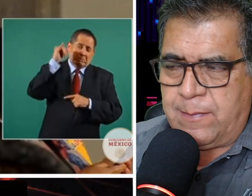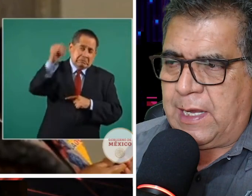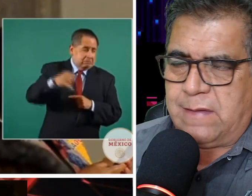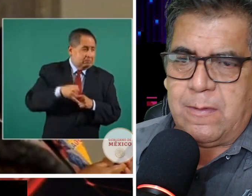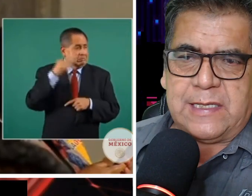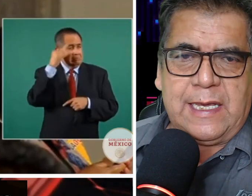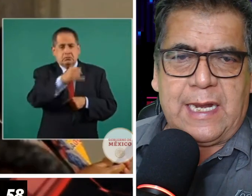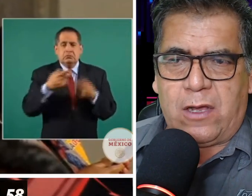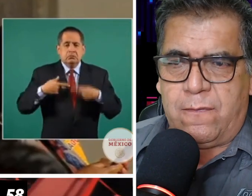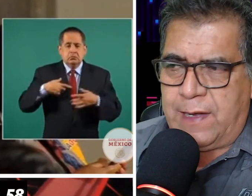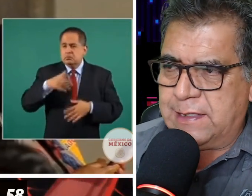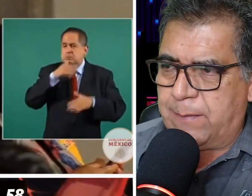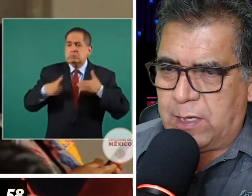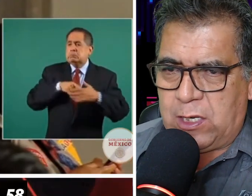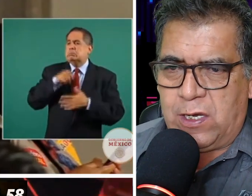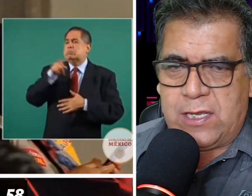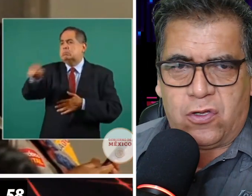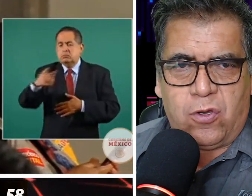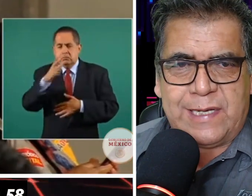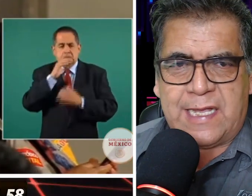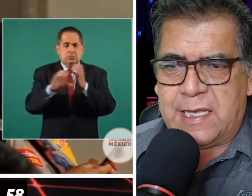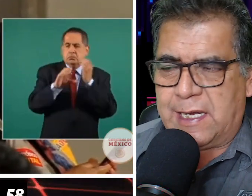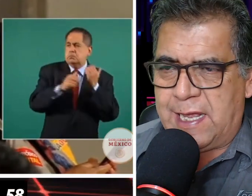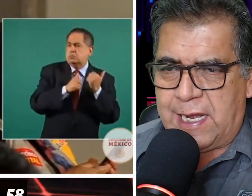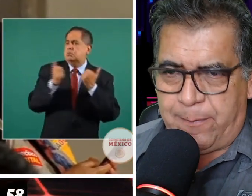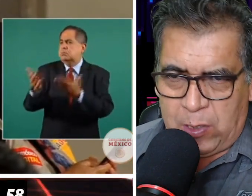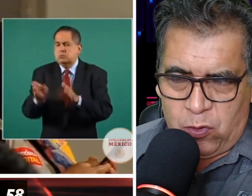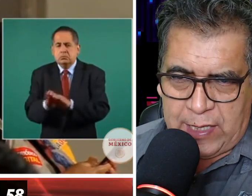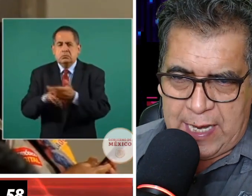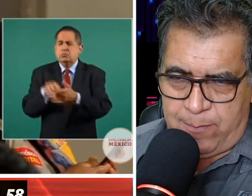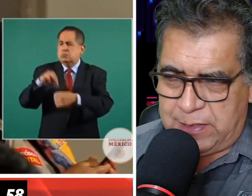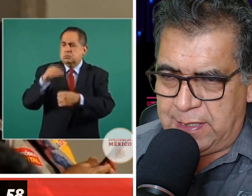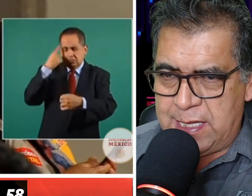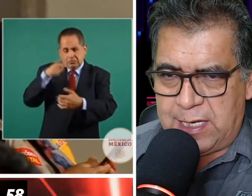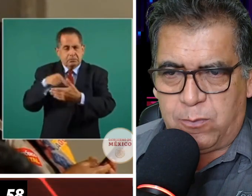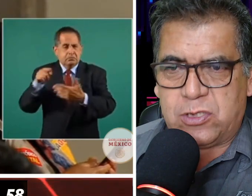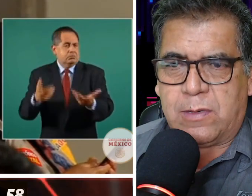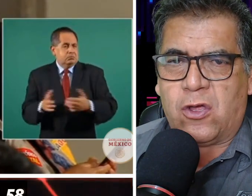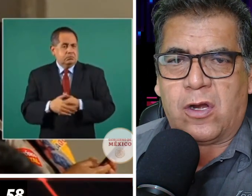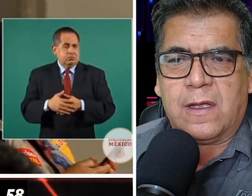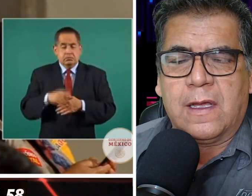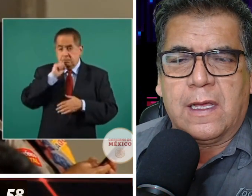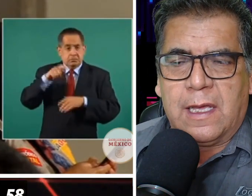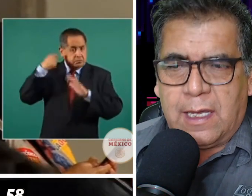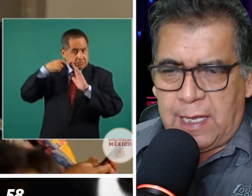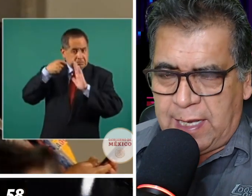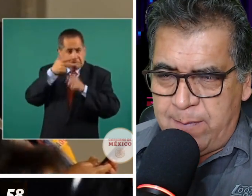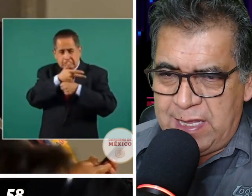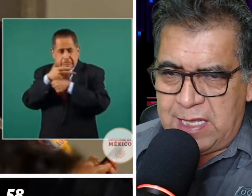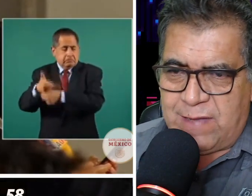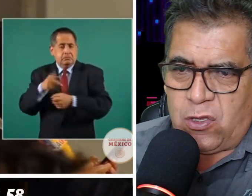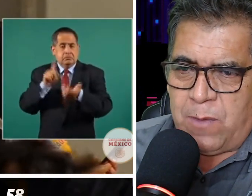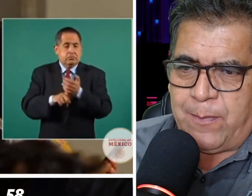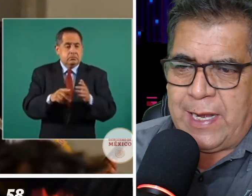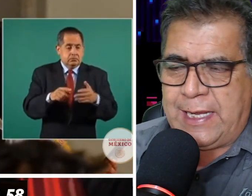Amigos y amigas, vamos a ir a la conferencia porque hoy la youtuber Sandra Aguilera le pregunta al presidente López Obrador que qué